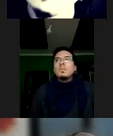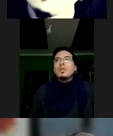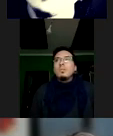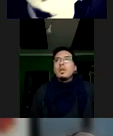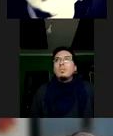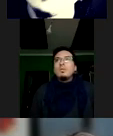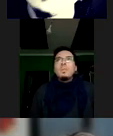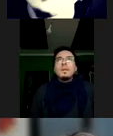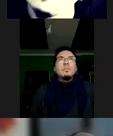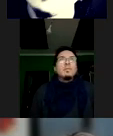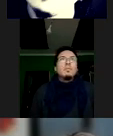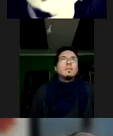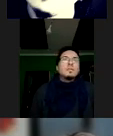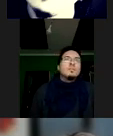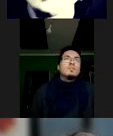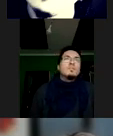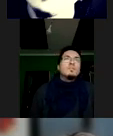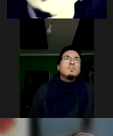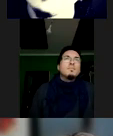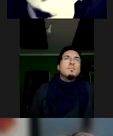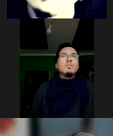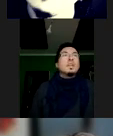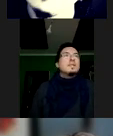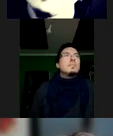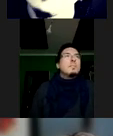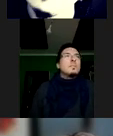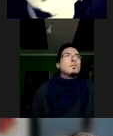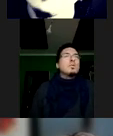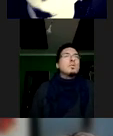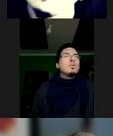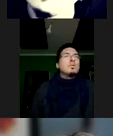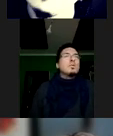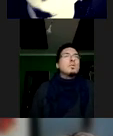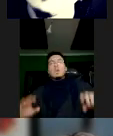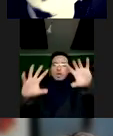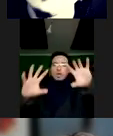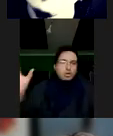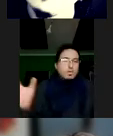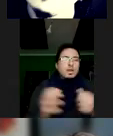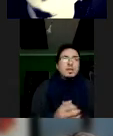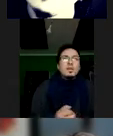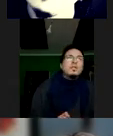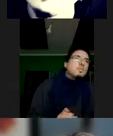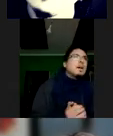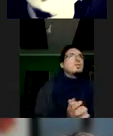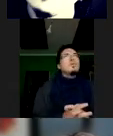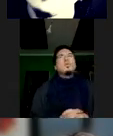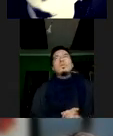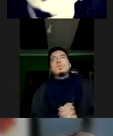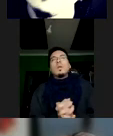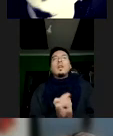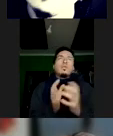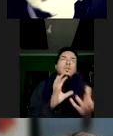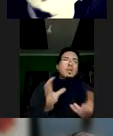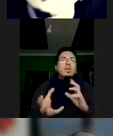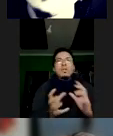viendo el tema de los planos, pero de una manera un poco más por encima, ¿ya? Porque estuvimos viendo cómo era el tema del formato,